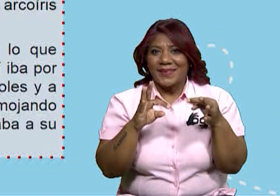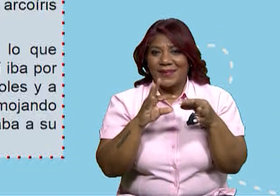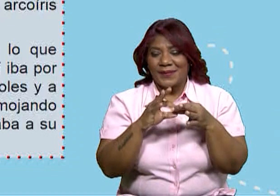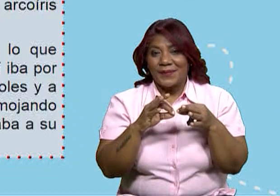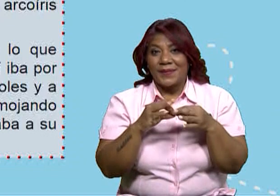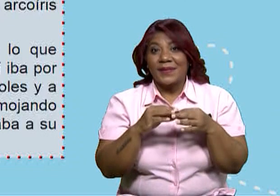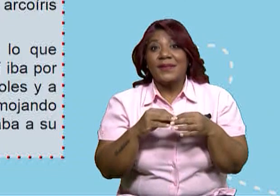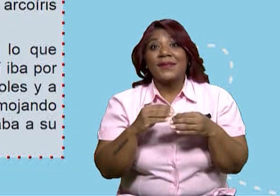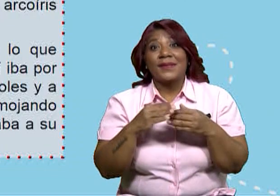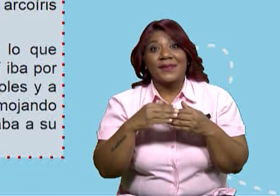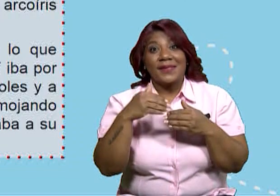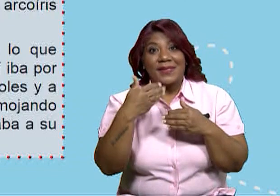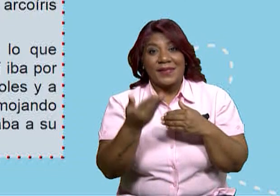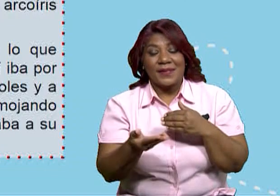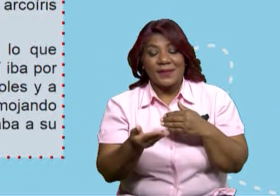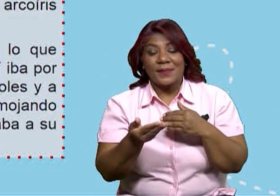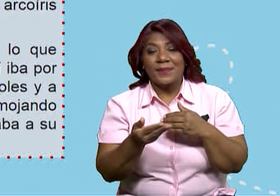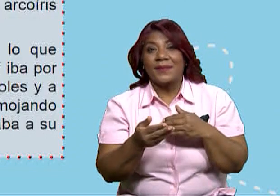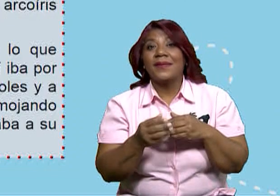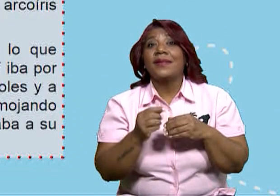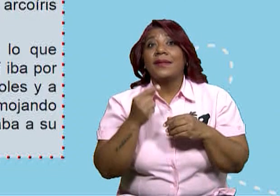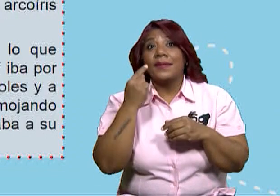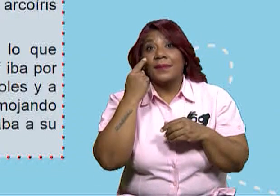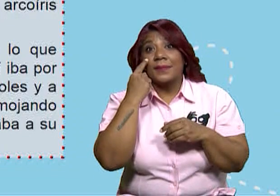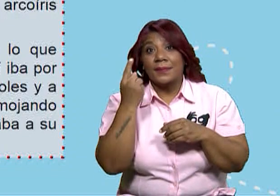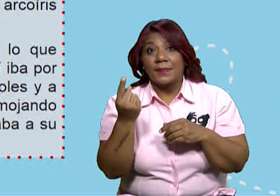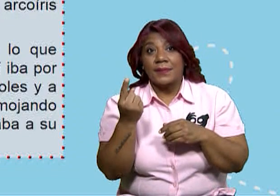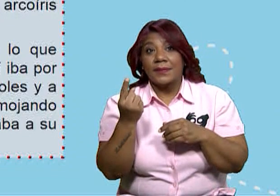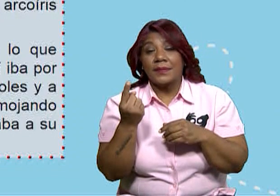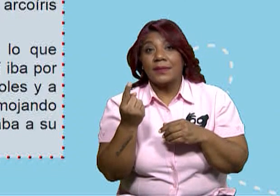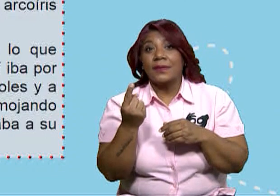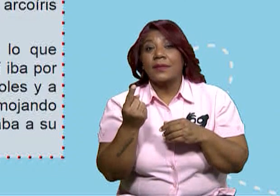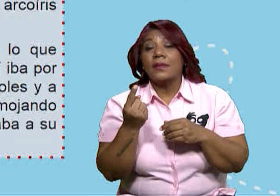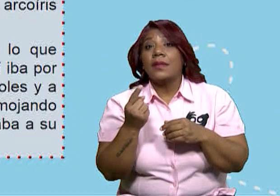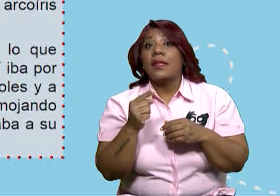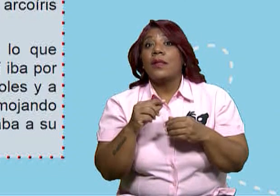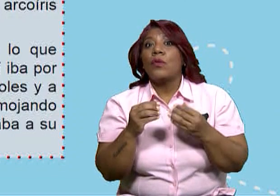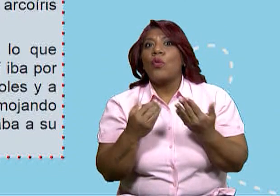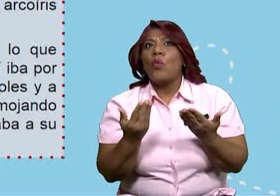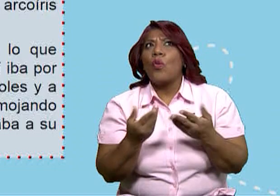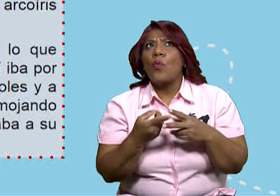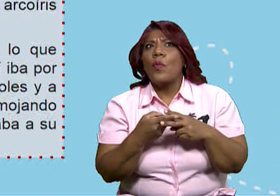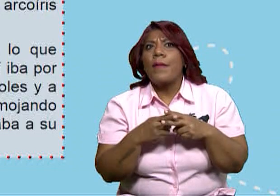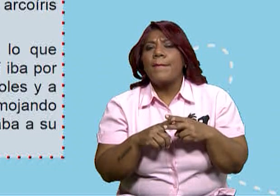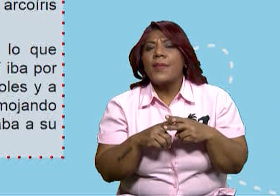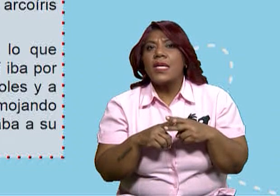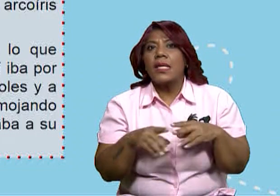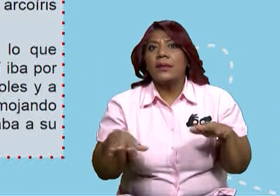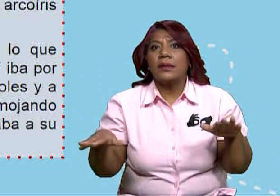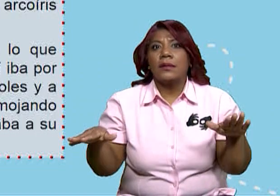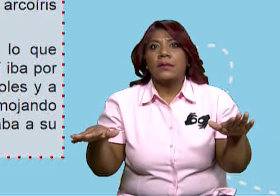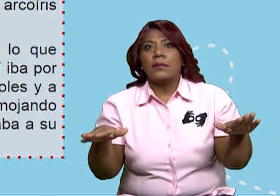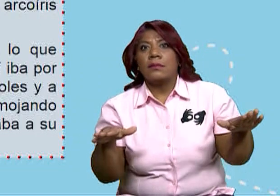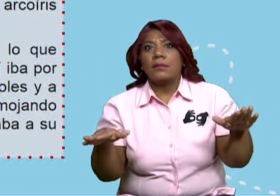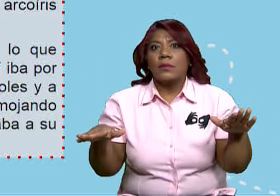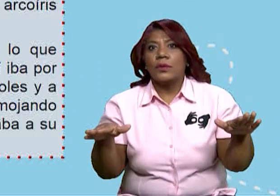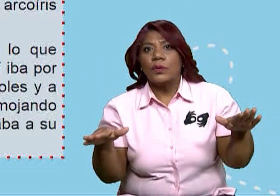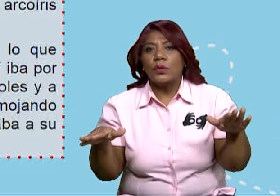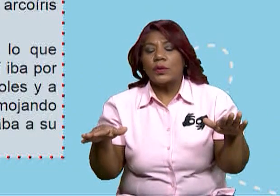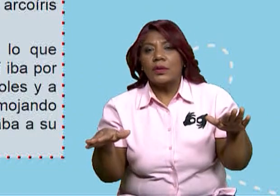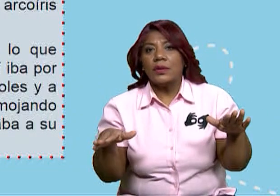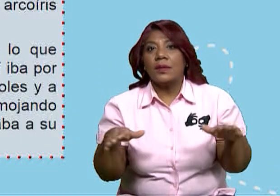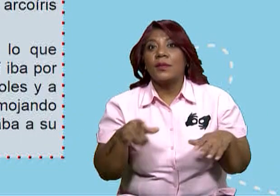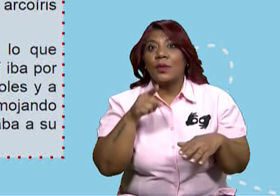Ahí también les traigo otra historia, el origen de los temblores. Es una historia muy interesante